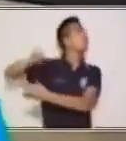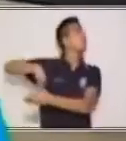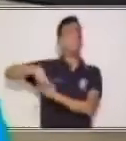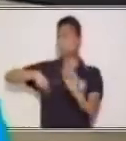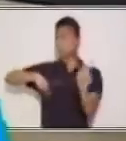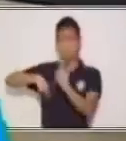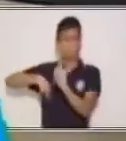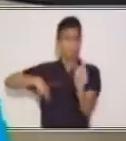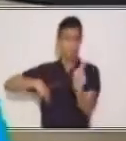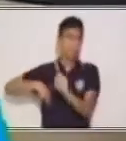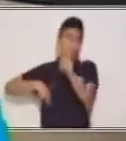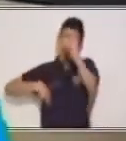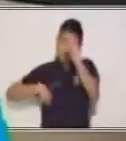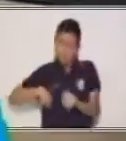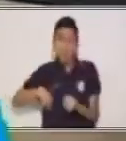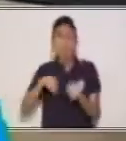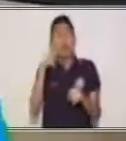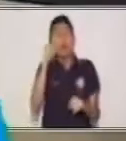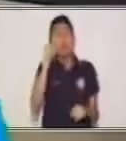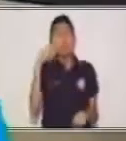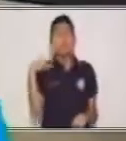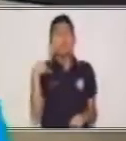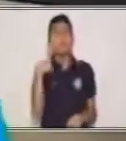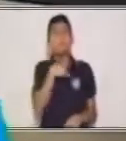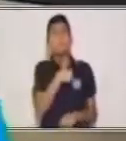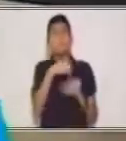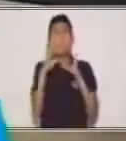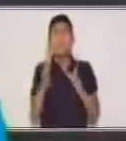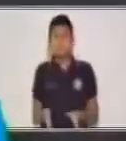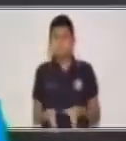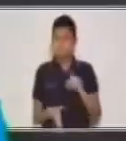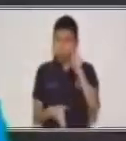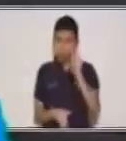lo está realizando el ministro. Otra persona lo está realizando.